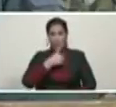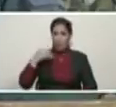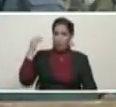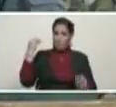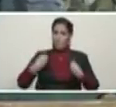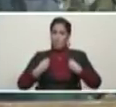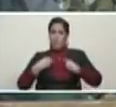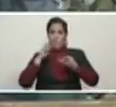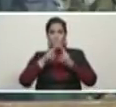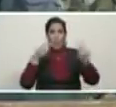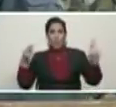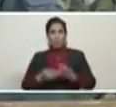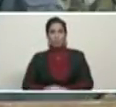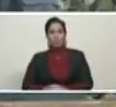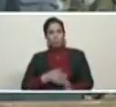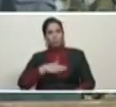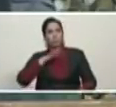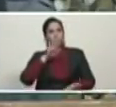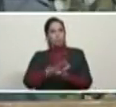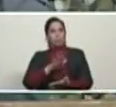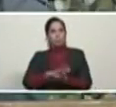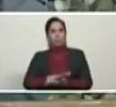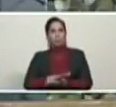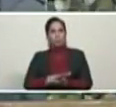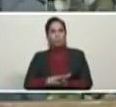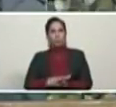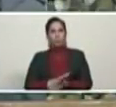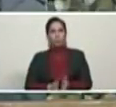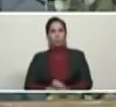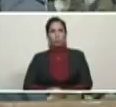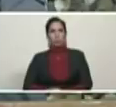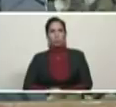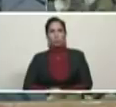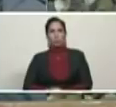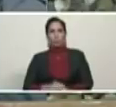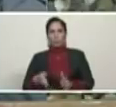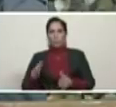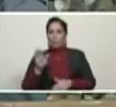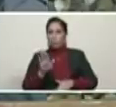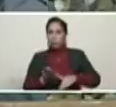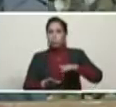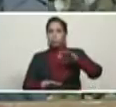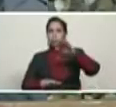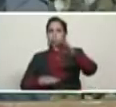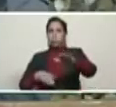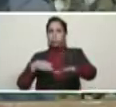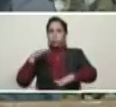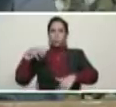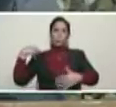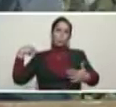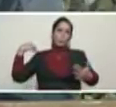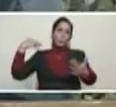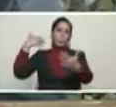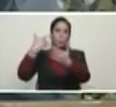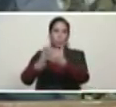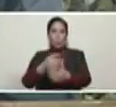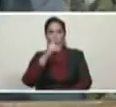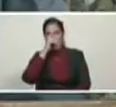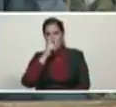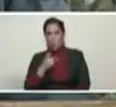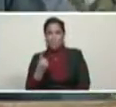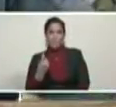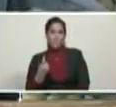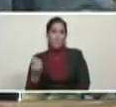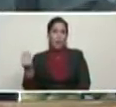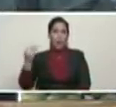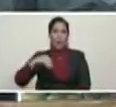paz, en tranquilidad y transitar los años que están por venir de este siglo